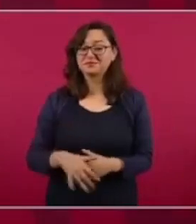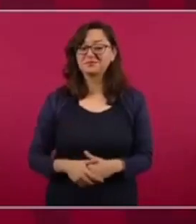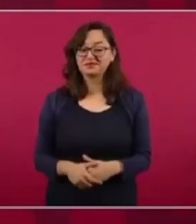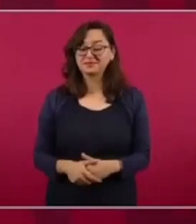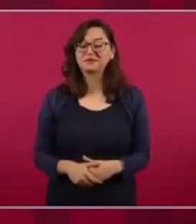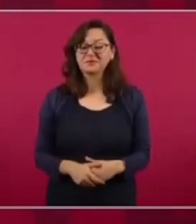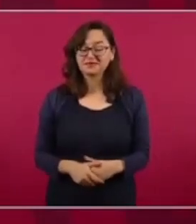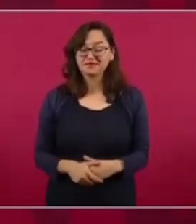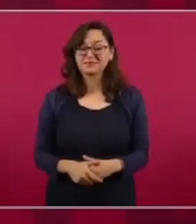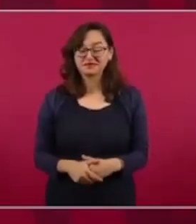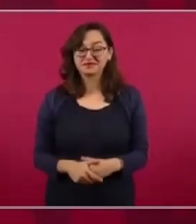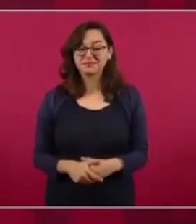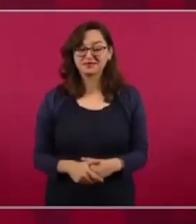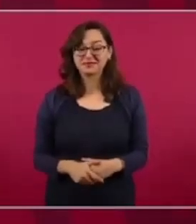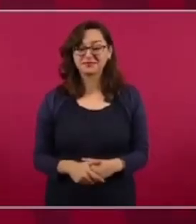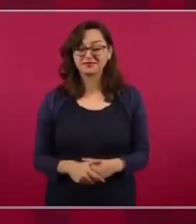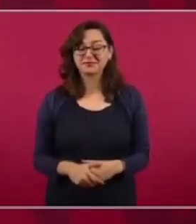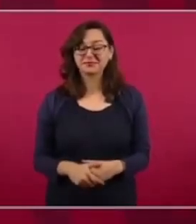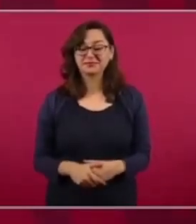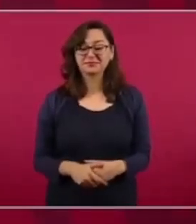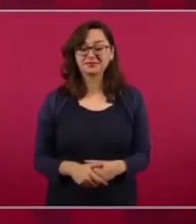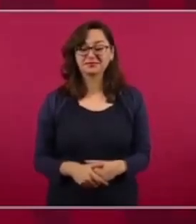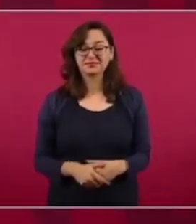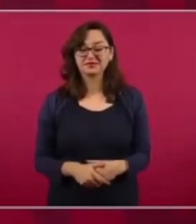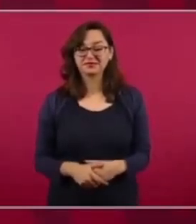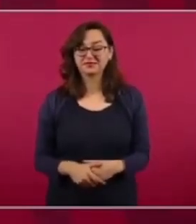que les decía yo de que